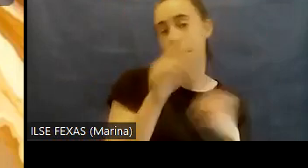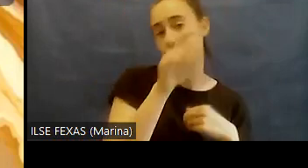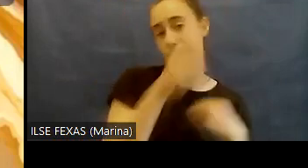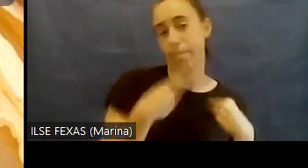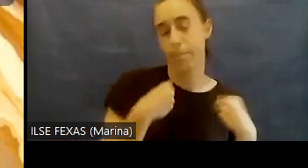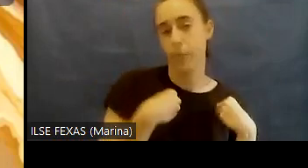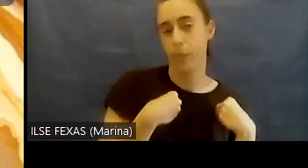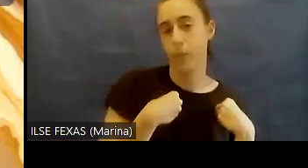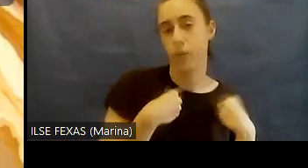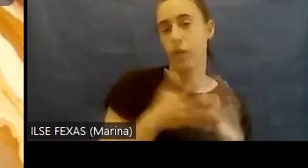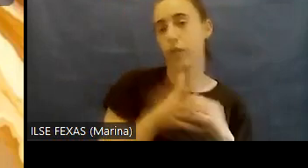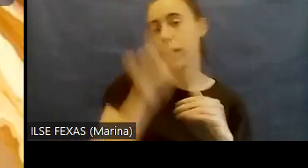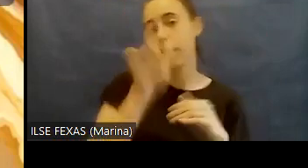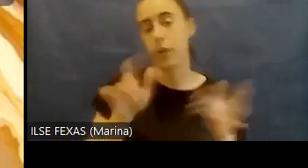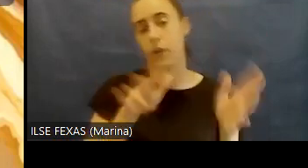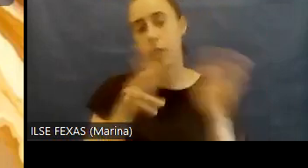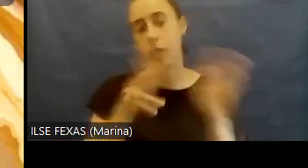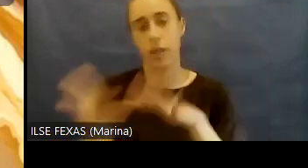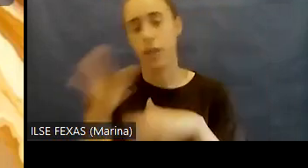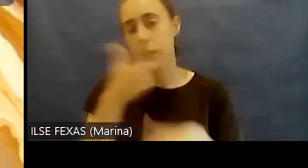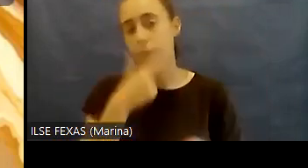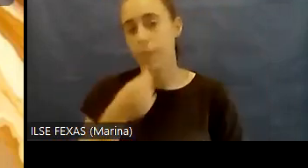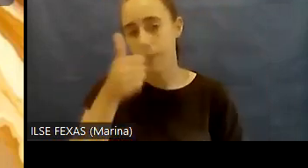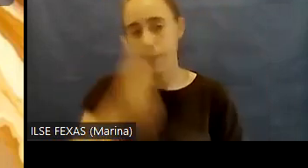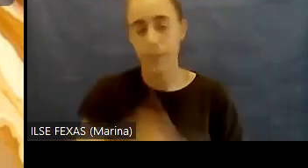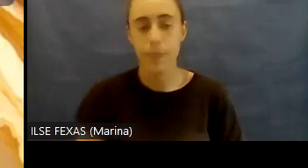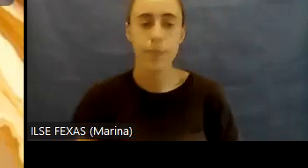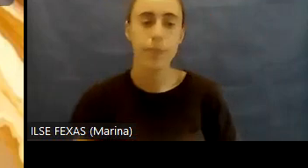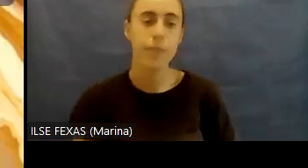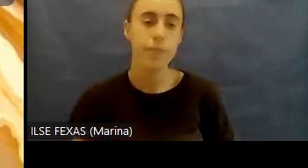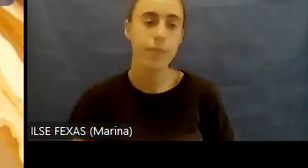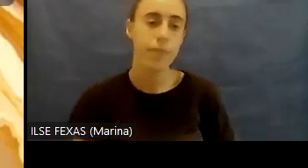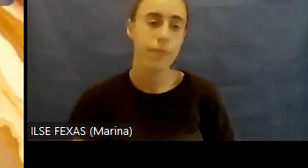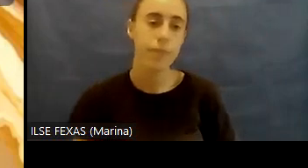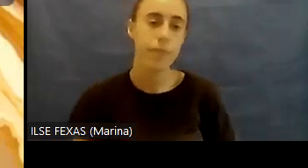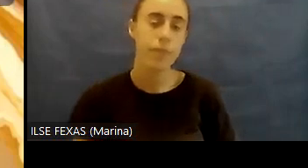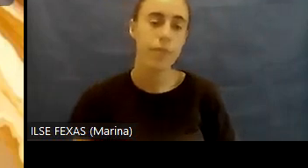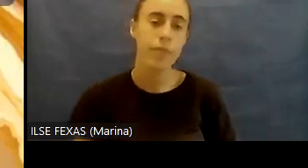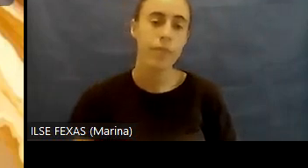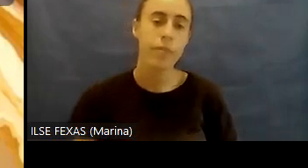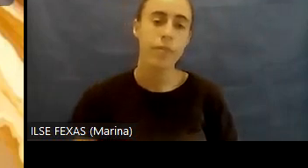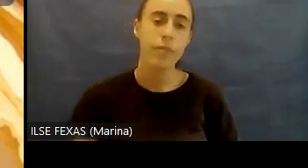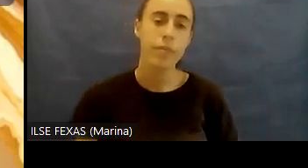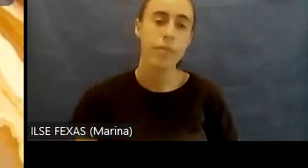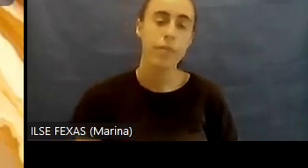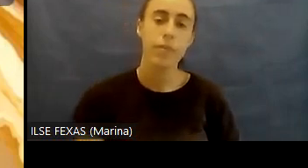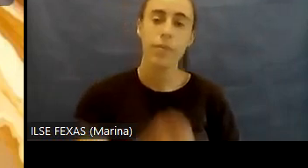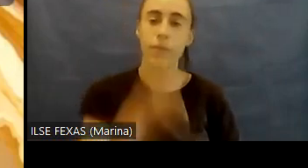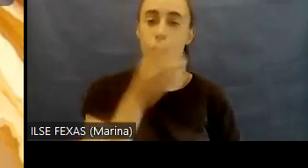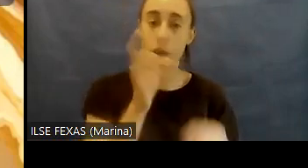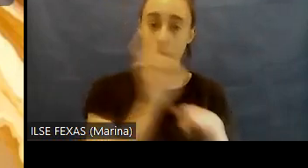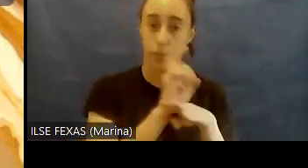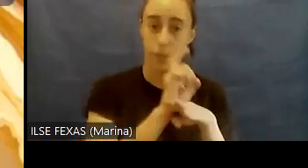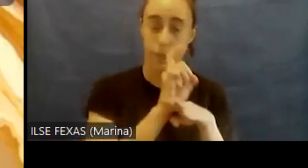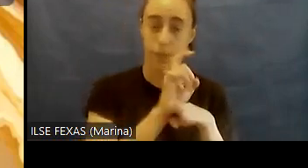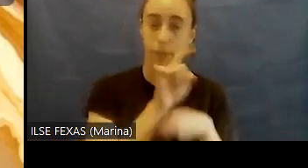se adapta a esas mismas características in vitro y no conseguimos los mismos efectos. Bueno, pues a nivel en ratoncitos sí que se vio que